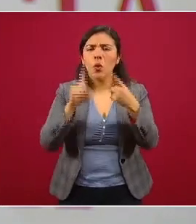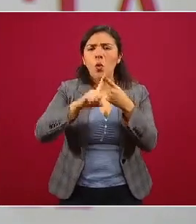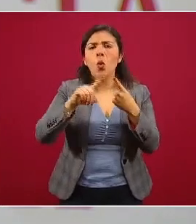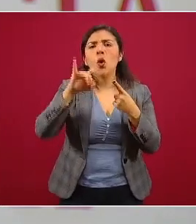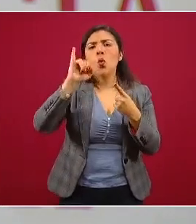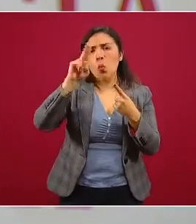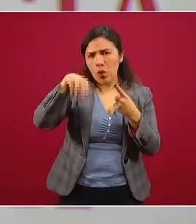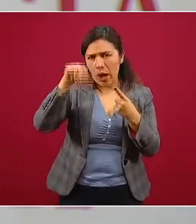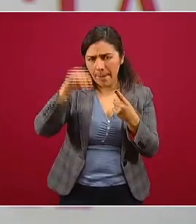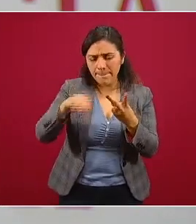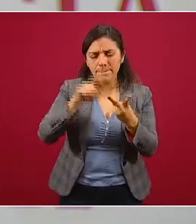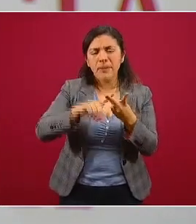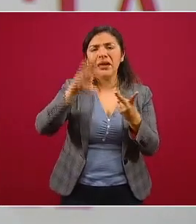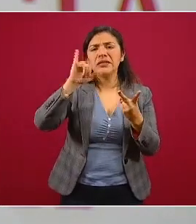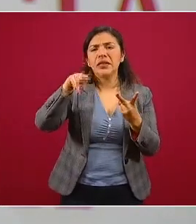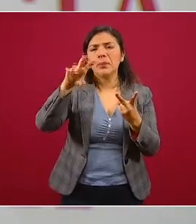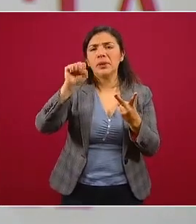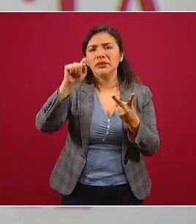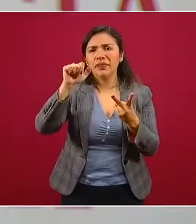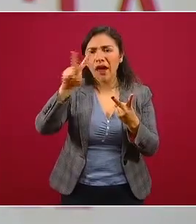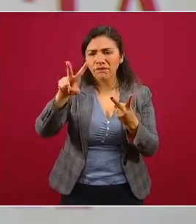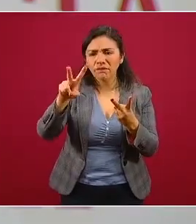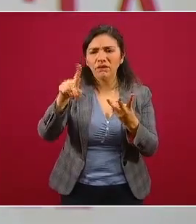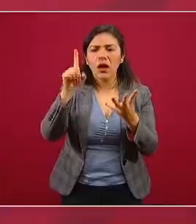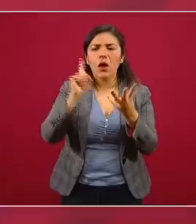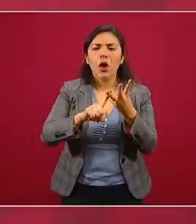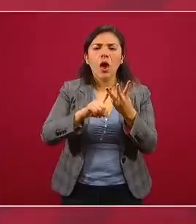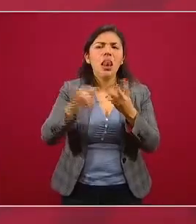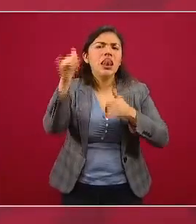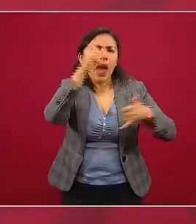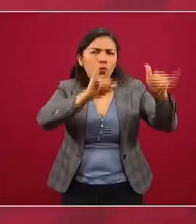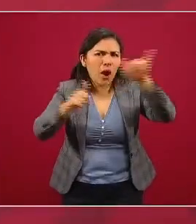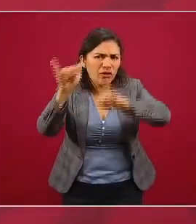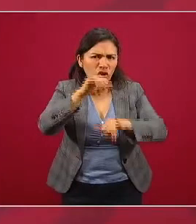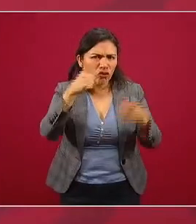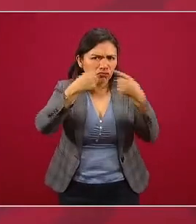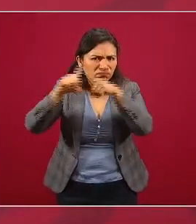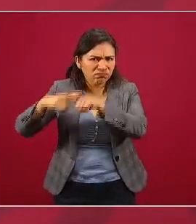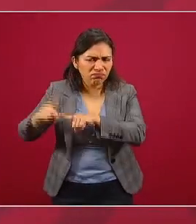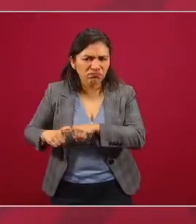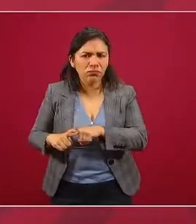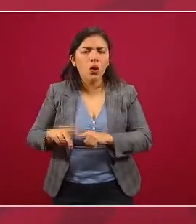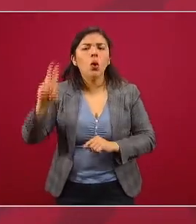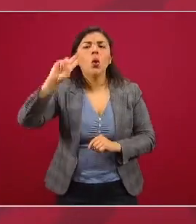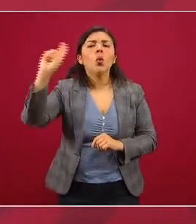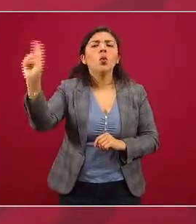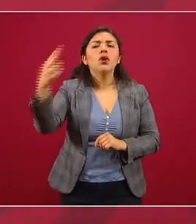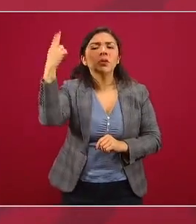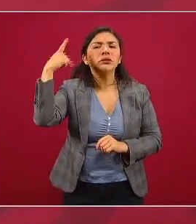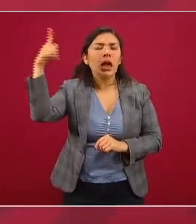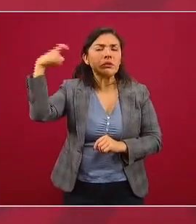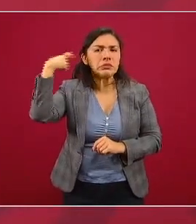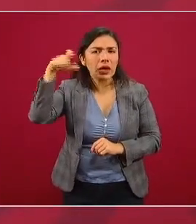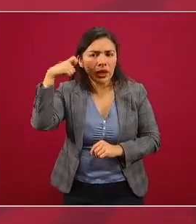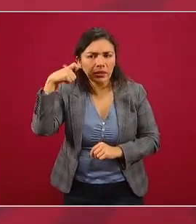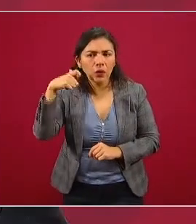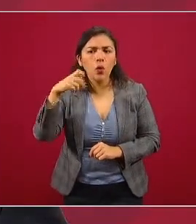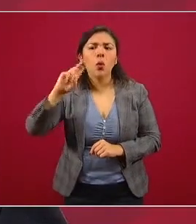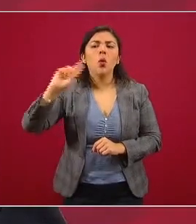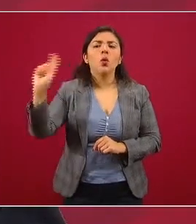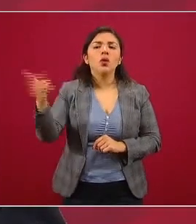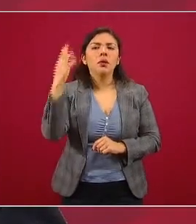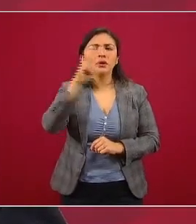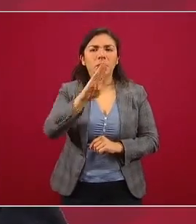Sinvestav, está una empresa que se llama Bimex, varios laboratorios. Está la Universidad Autónoma de Querétaro, está la Universidad Autónoma